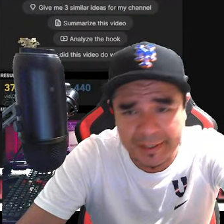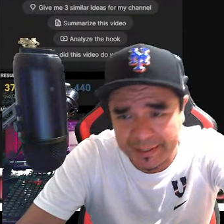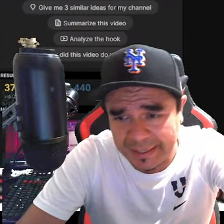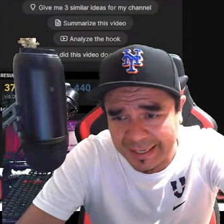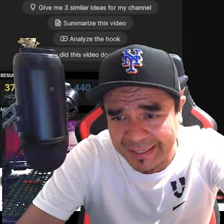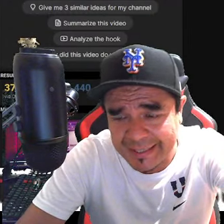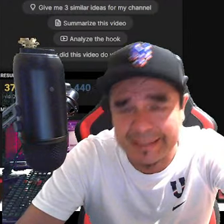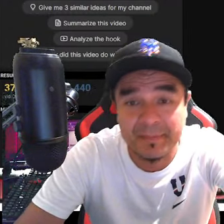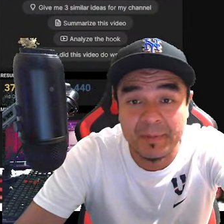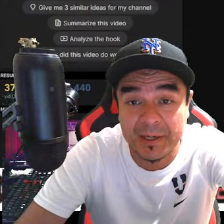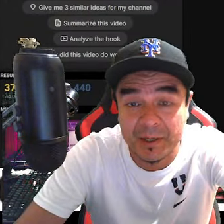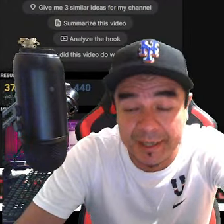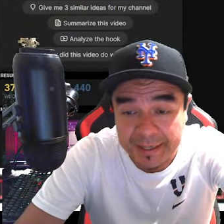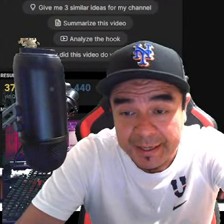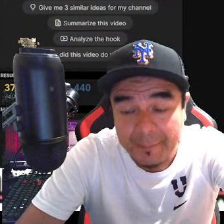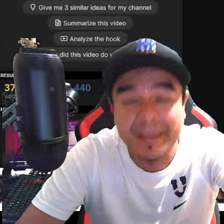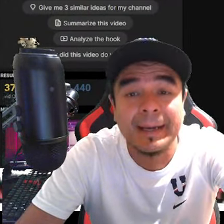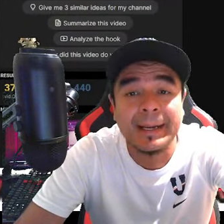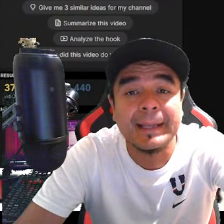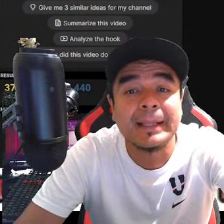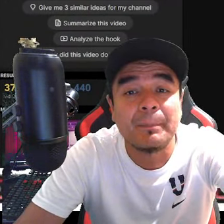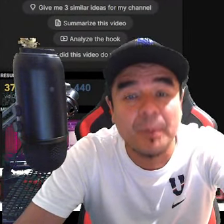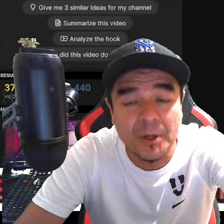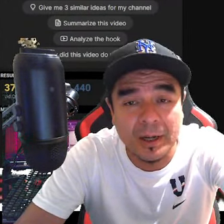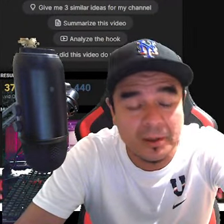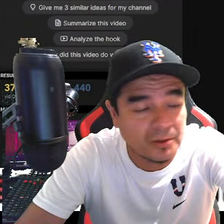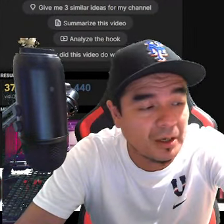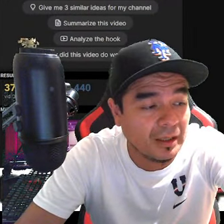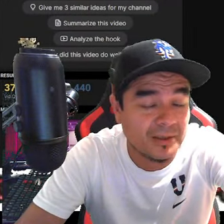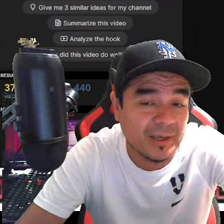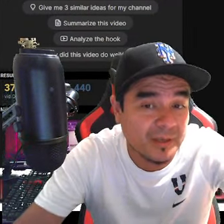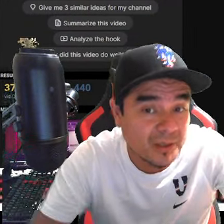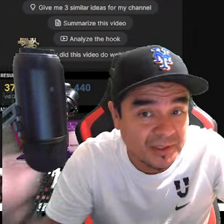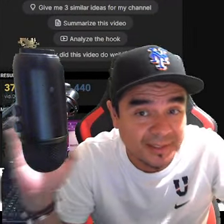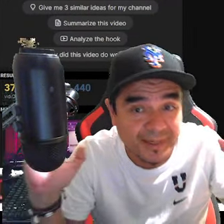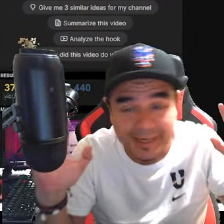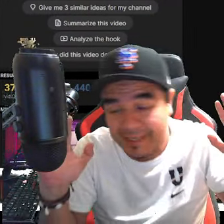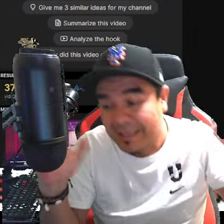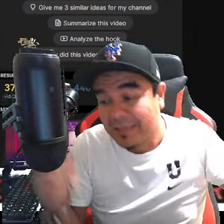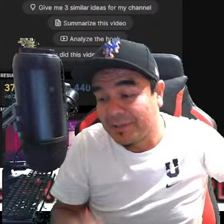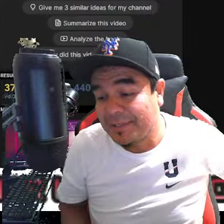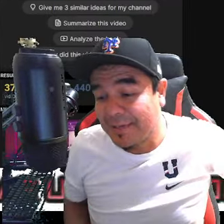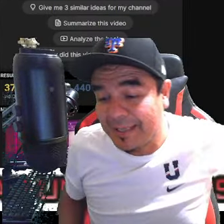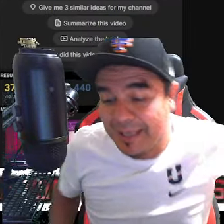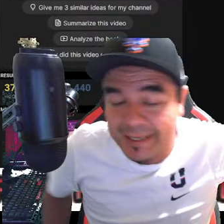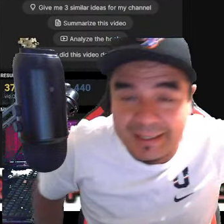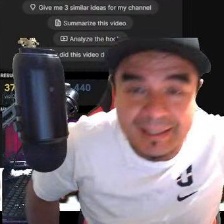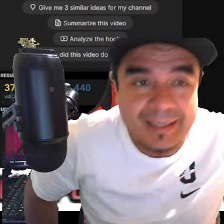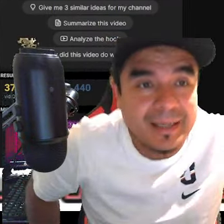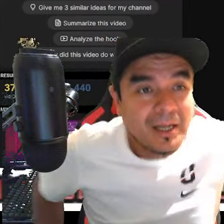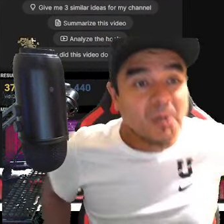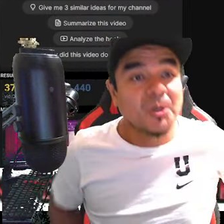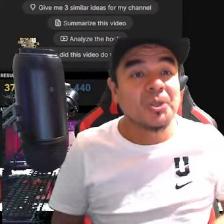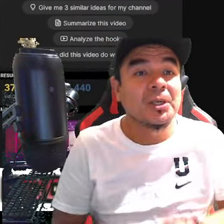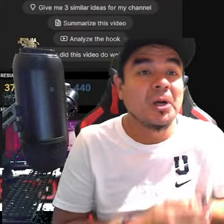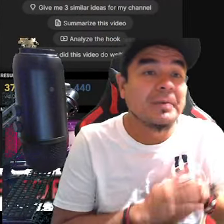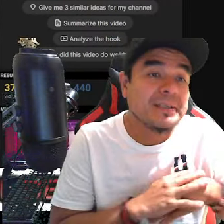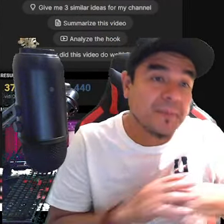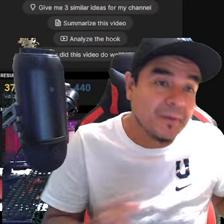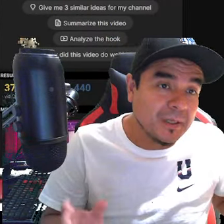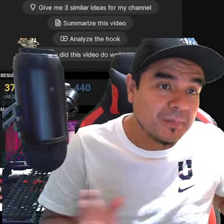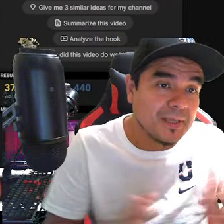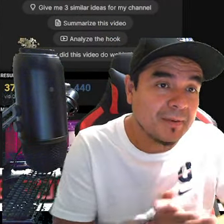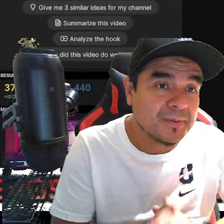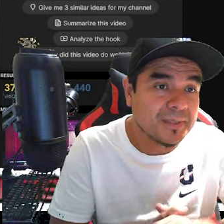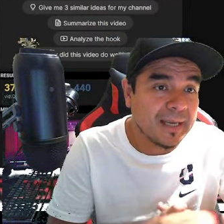ver la gente. Me imagino que va a llegar en apoyo a la doctora Claudia Sheinbaum. No sé si vayan a ir los Xochilovers,